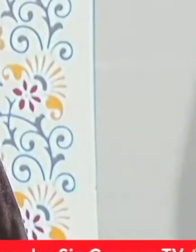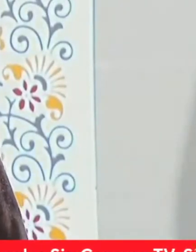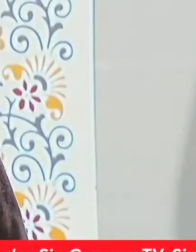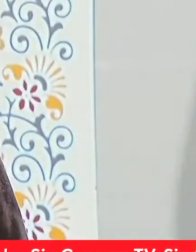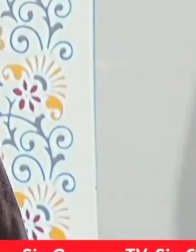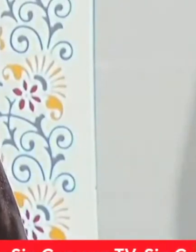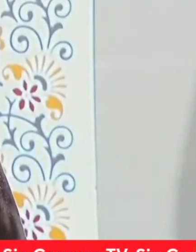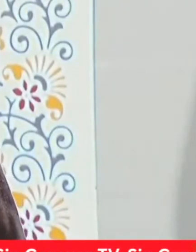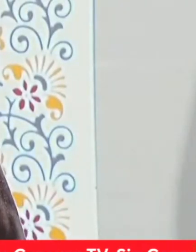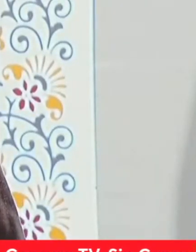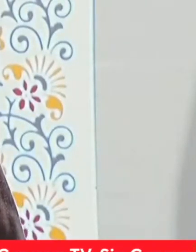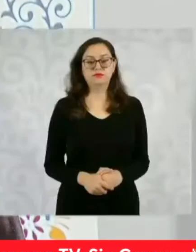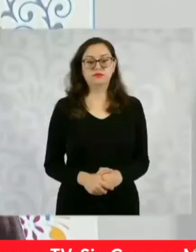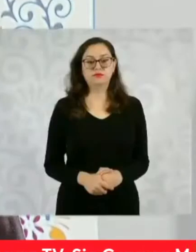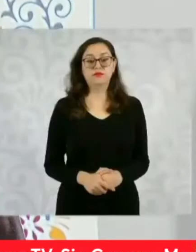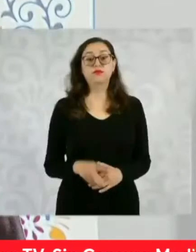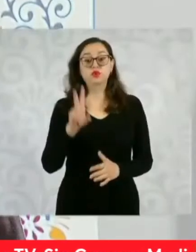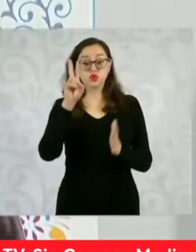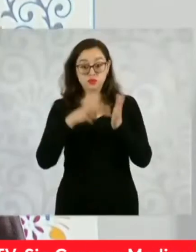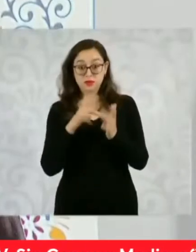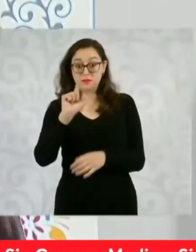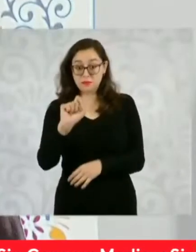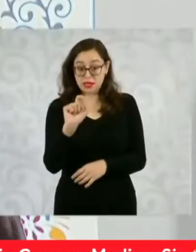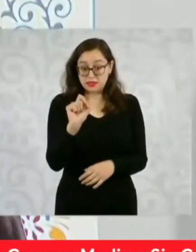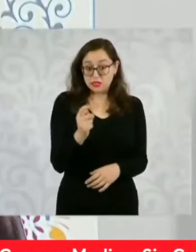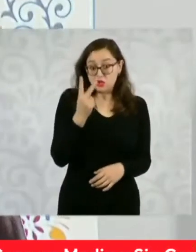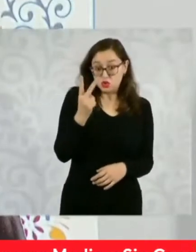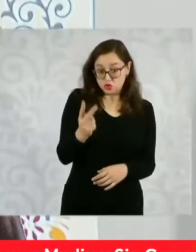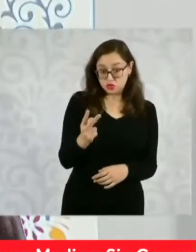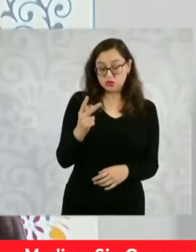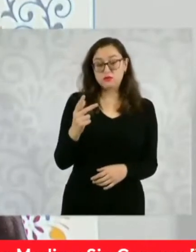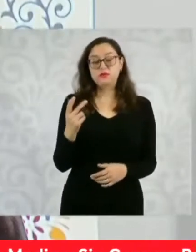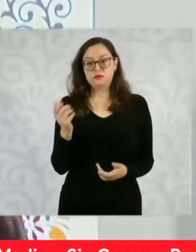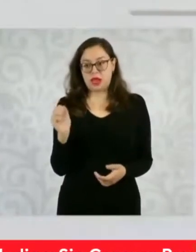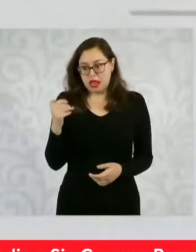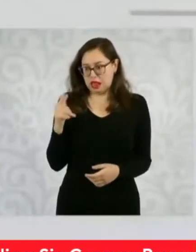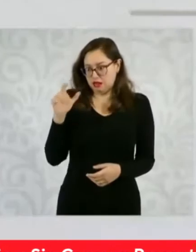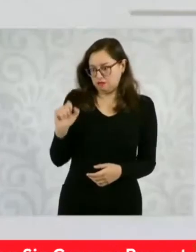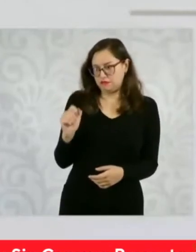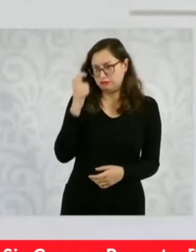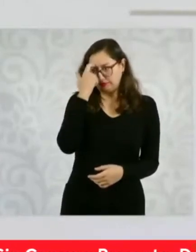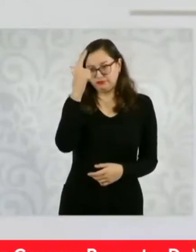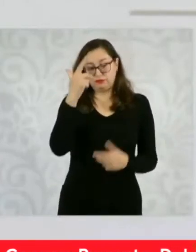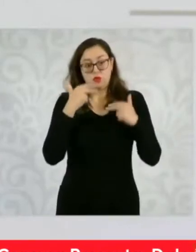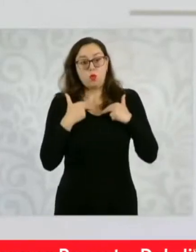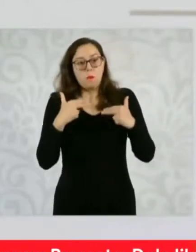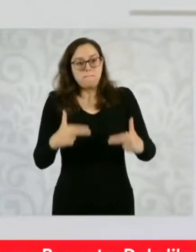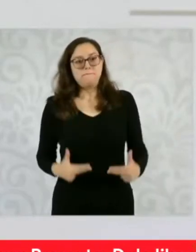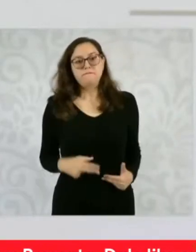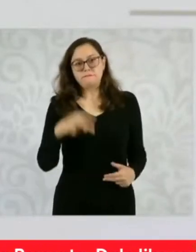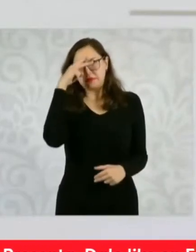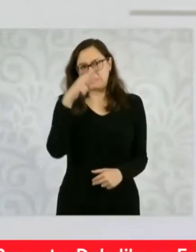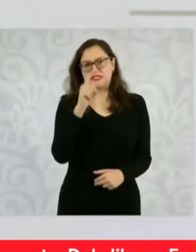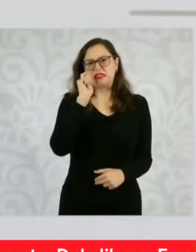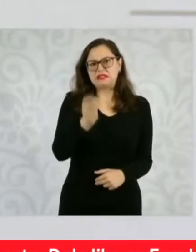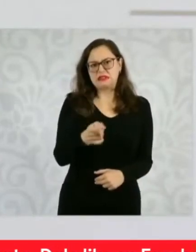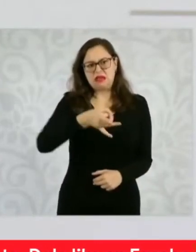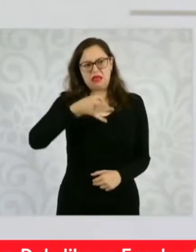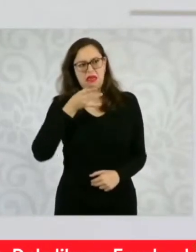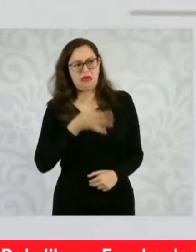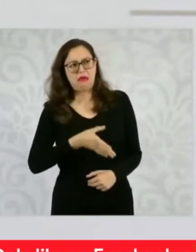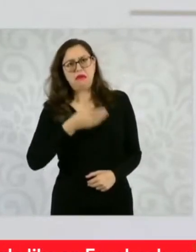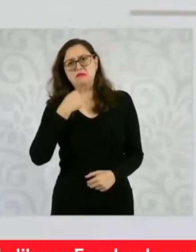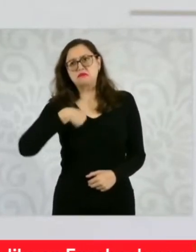progreso sin justicia es retroceso, fijar como cometido del Estado, crear las condiciones para que la